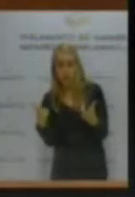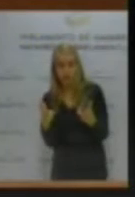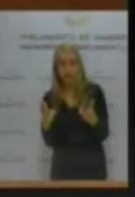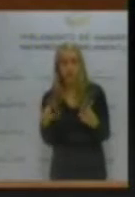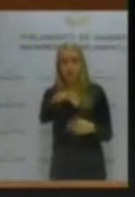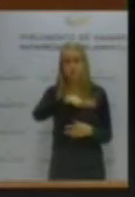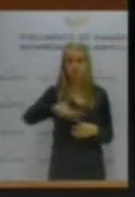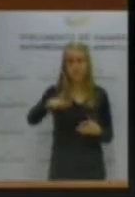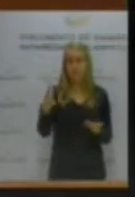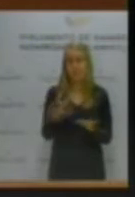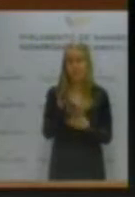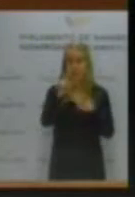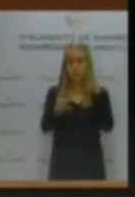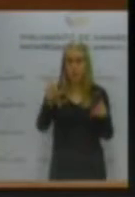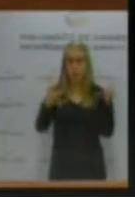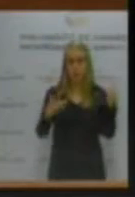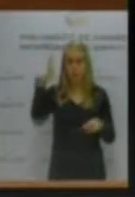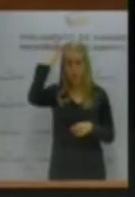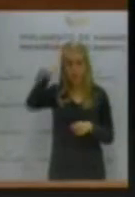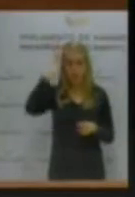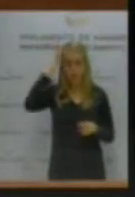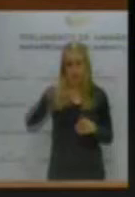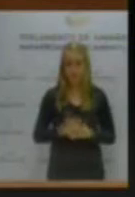sociedad navarra. Además,